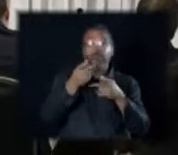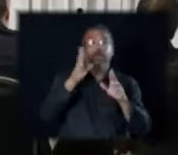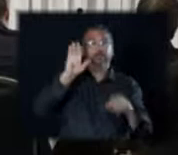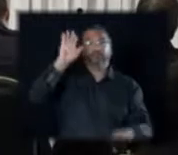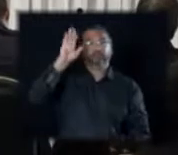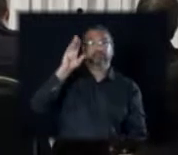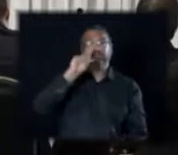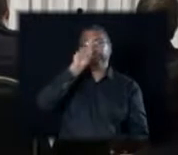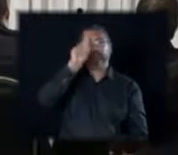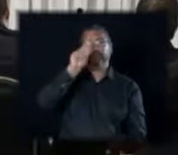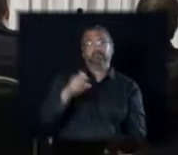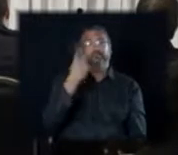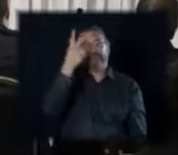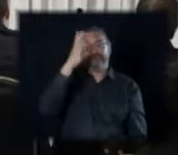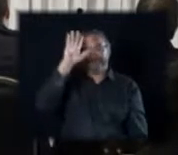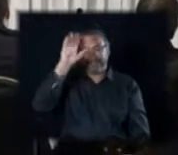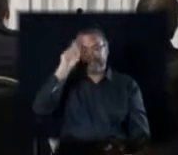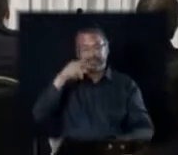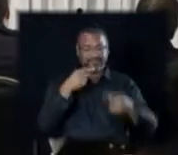mantener? Tengo dos preguntas más.